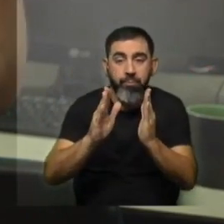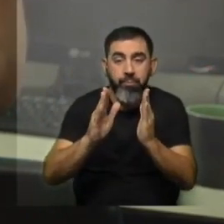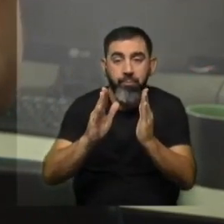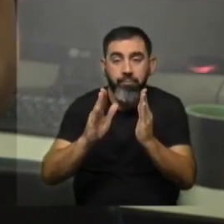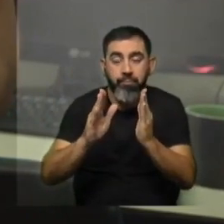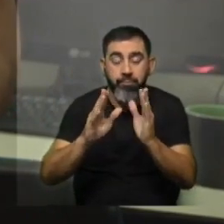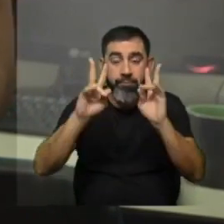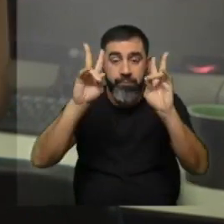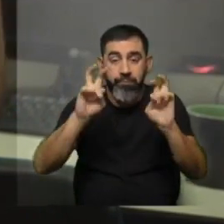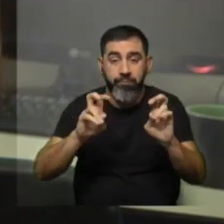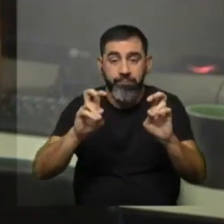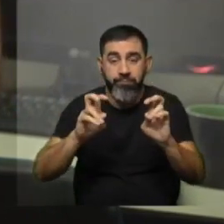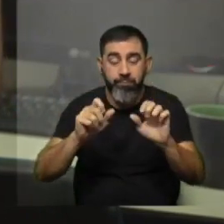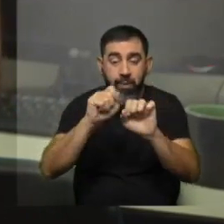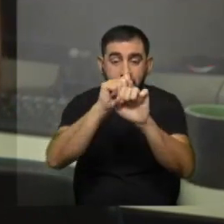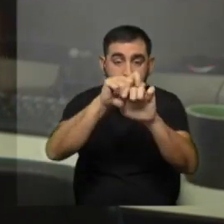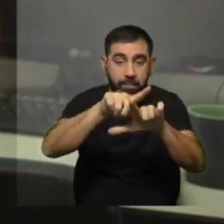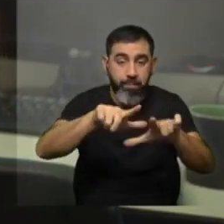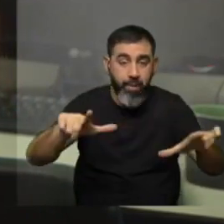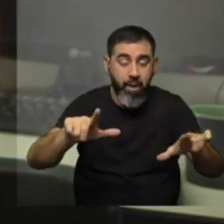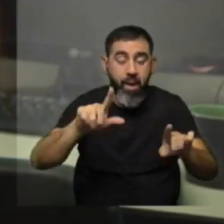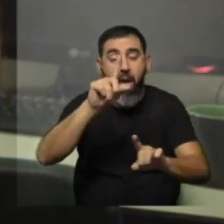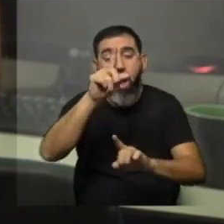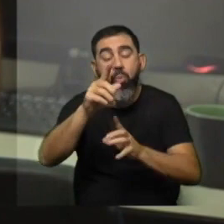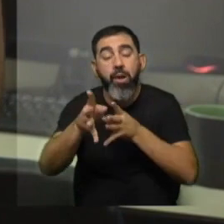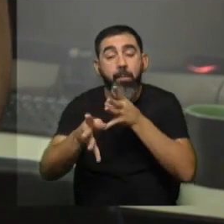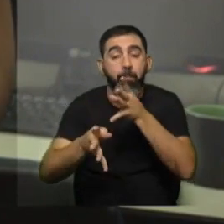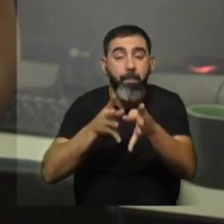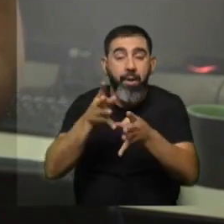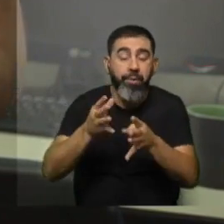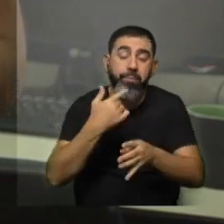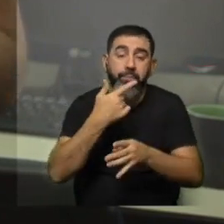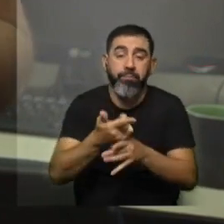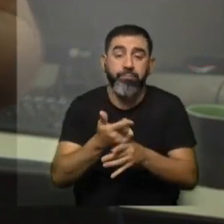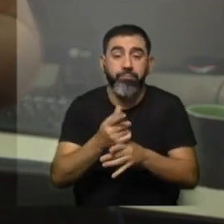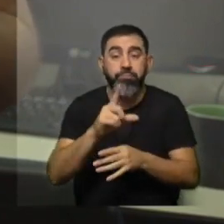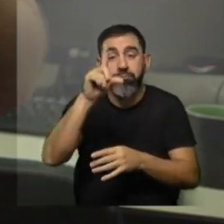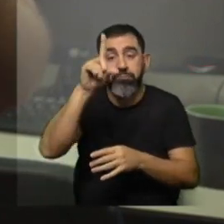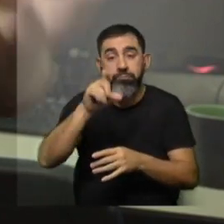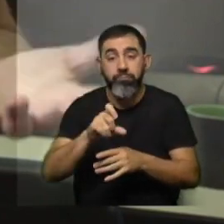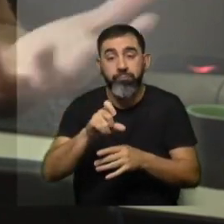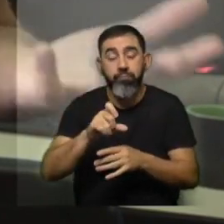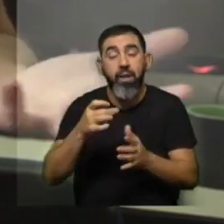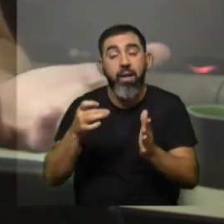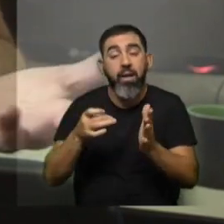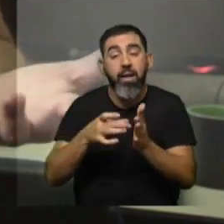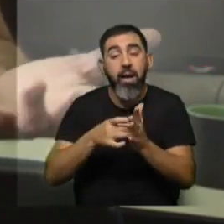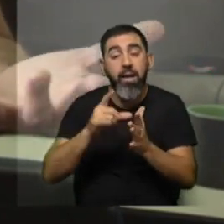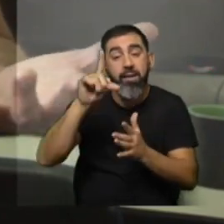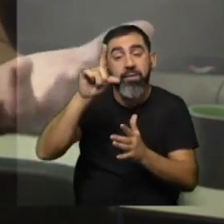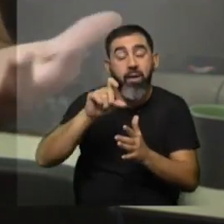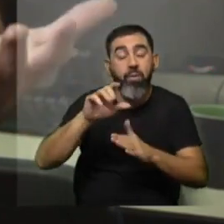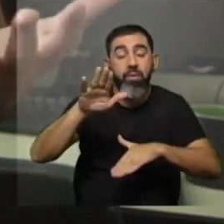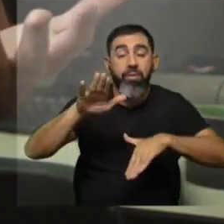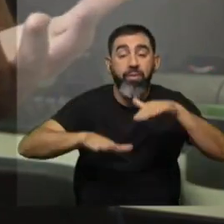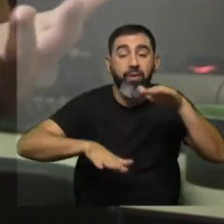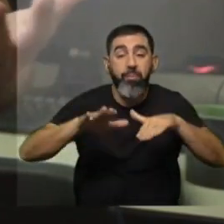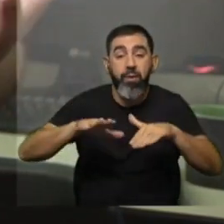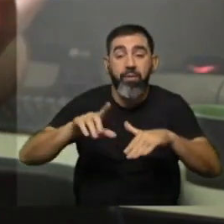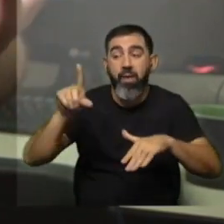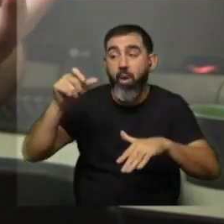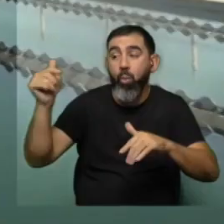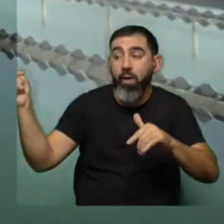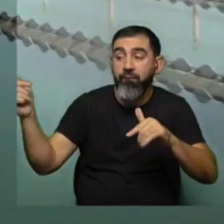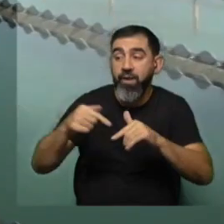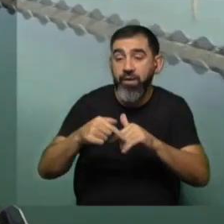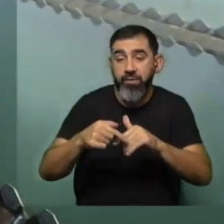énfasis en la purificación. Hay algunos equipos que, por ejemplo, producen agua, o sea, la calidad de agua que producen depende directamente del agua que